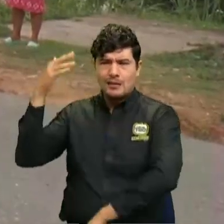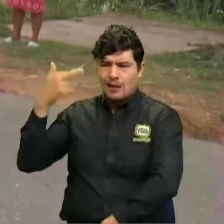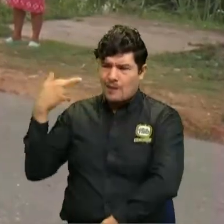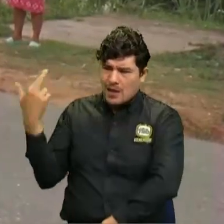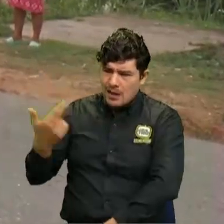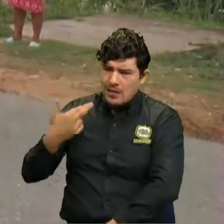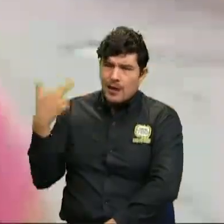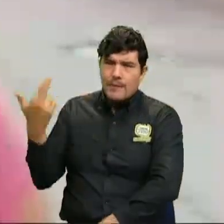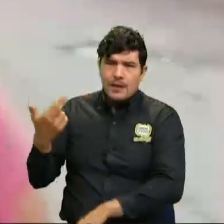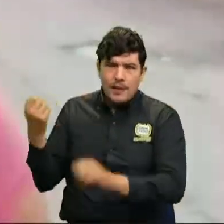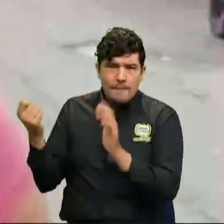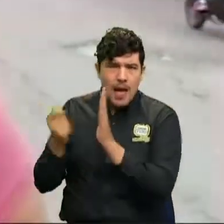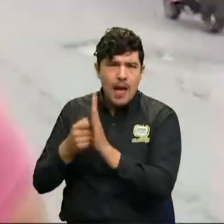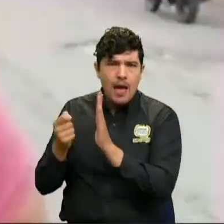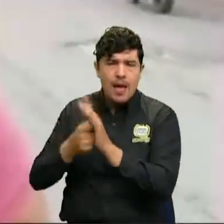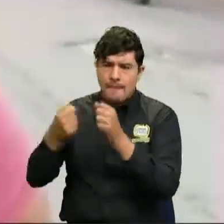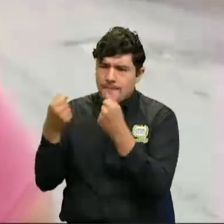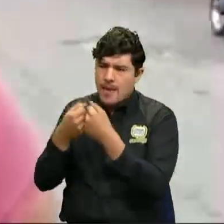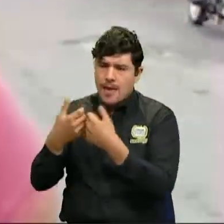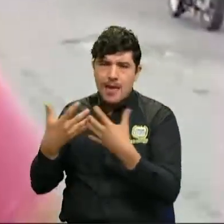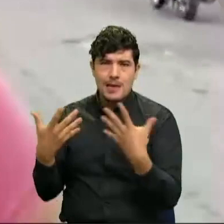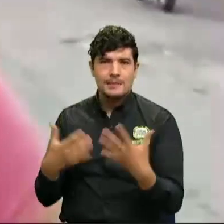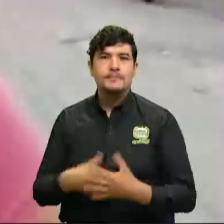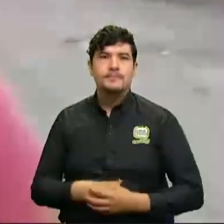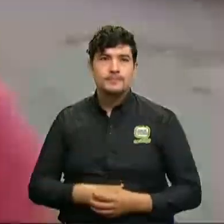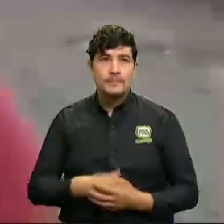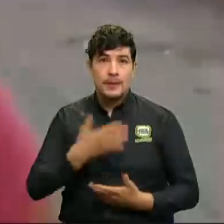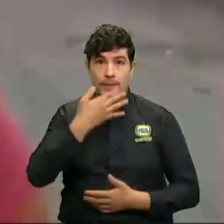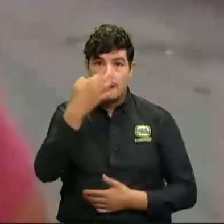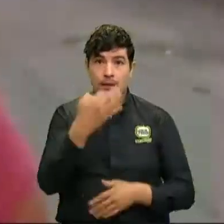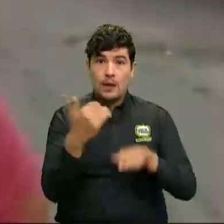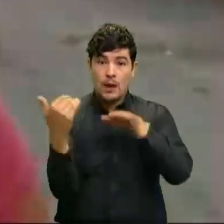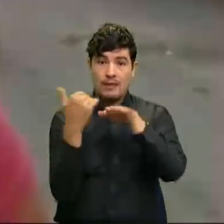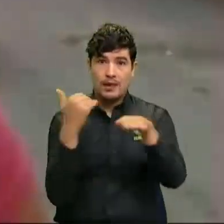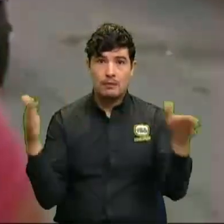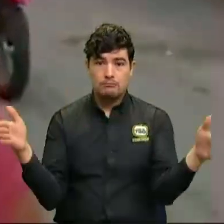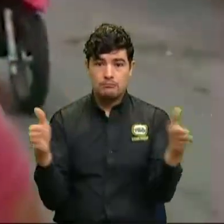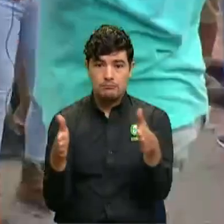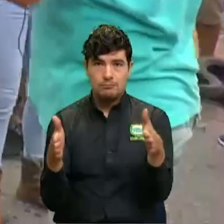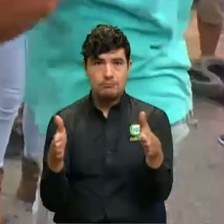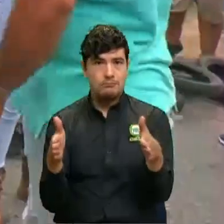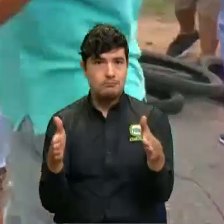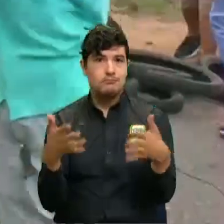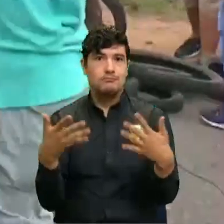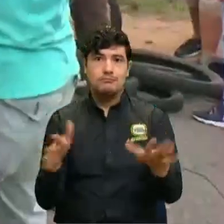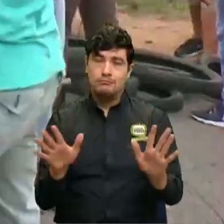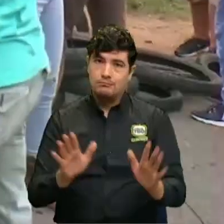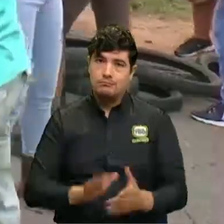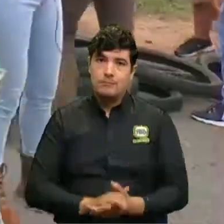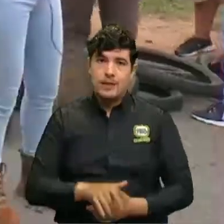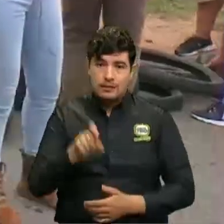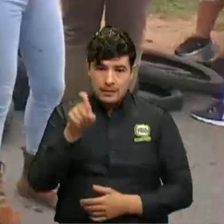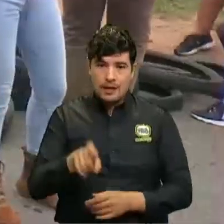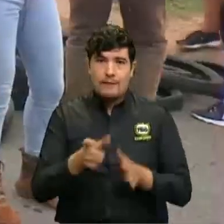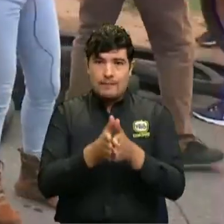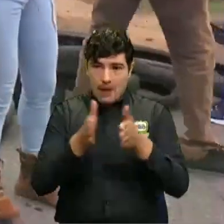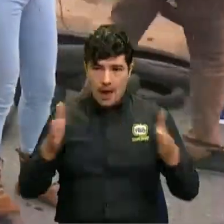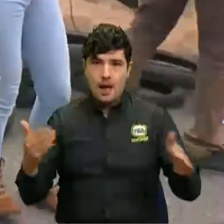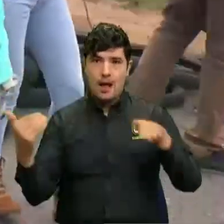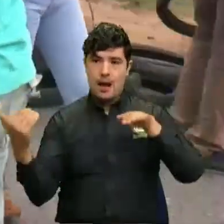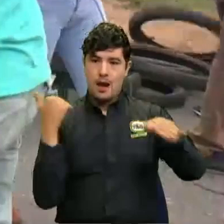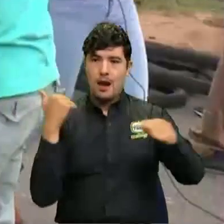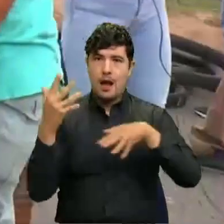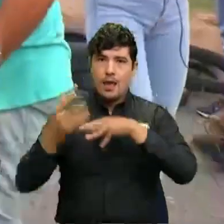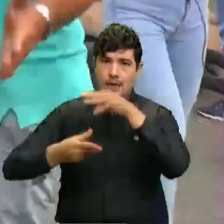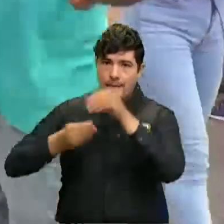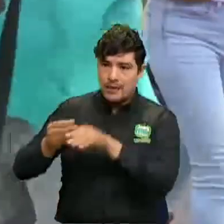varios accidentes. La verdad es que esta es una vía angosta, una vía que no debería estar transitando estas mulas, estos aparatos grandes. Fuera de